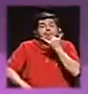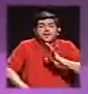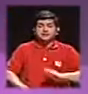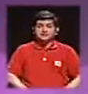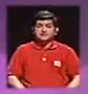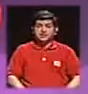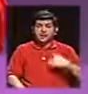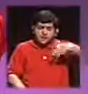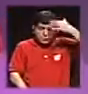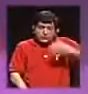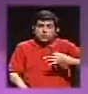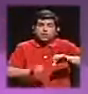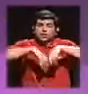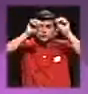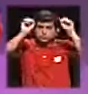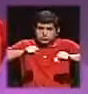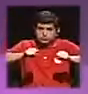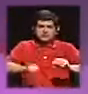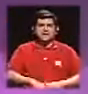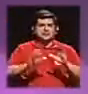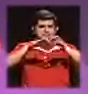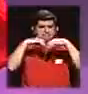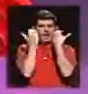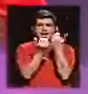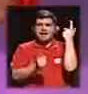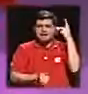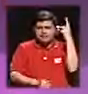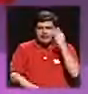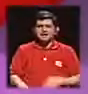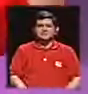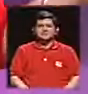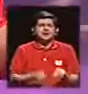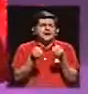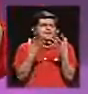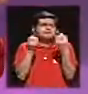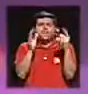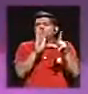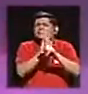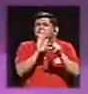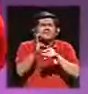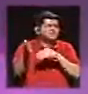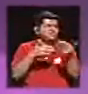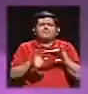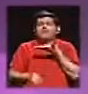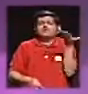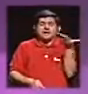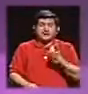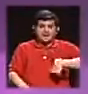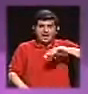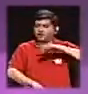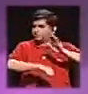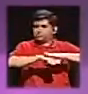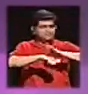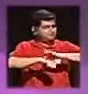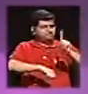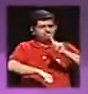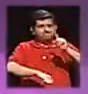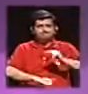que yo creo que el sistema y la clase política y la abundancia de leyes o lo que usted quiera, no nos ha